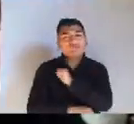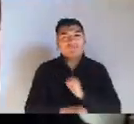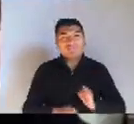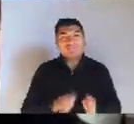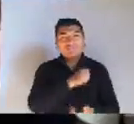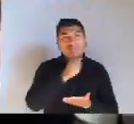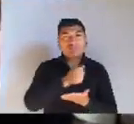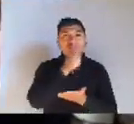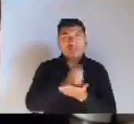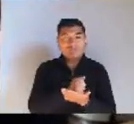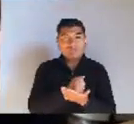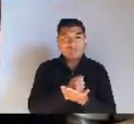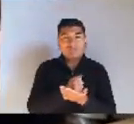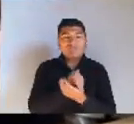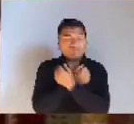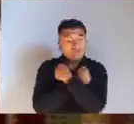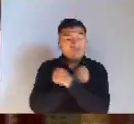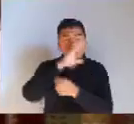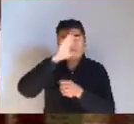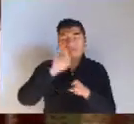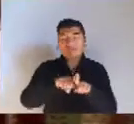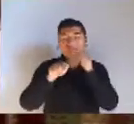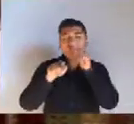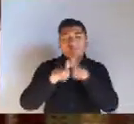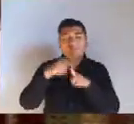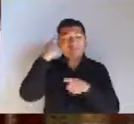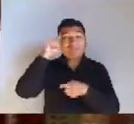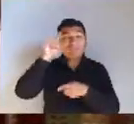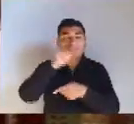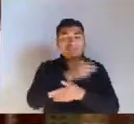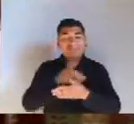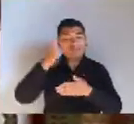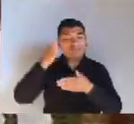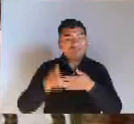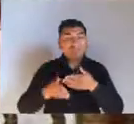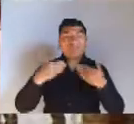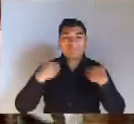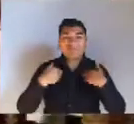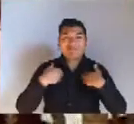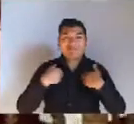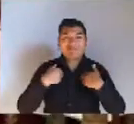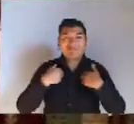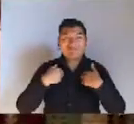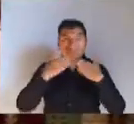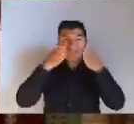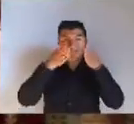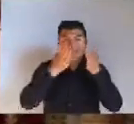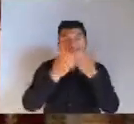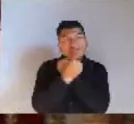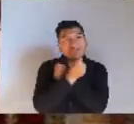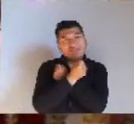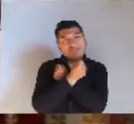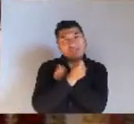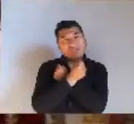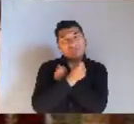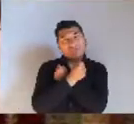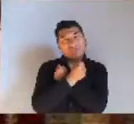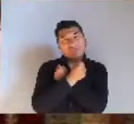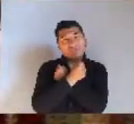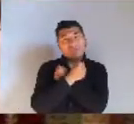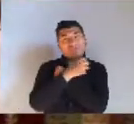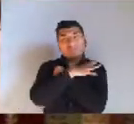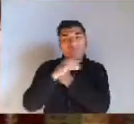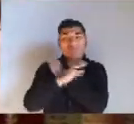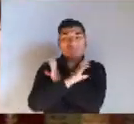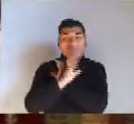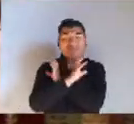Amén. Queridos hermanos, para terminar, tenemos nomás que referirnos con amor y